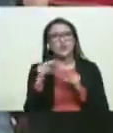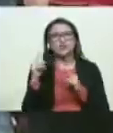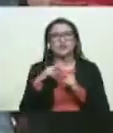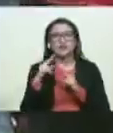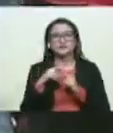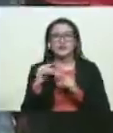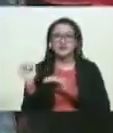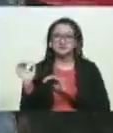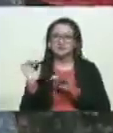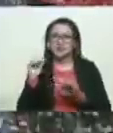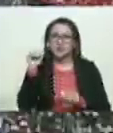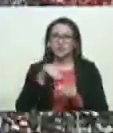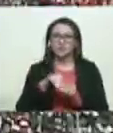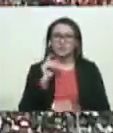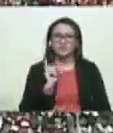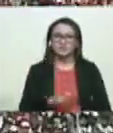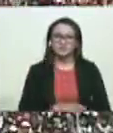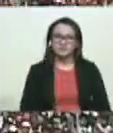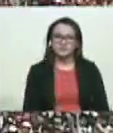cadena